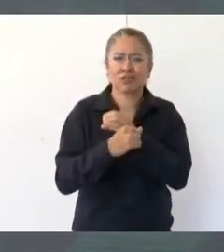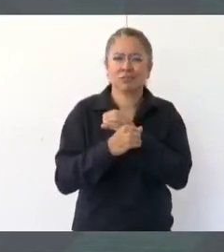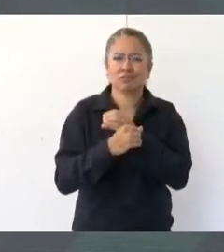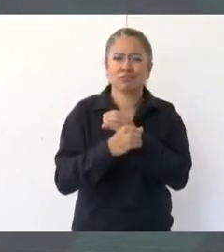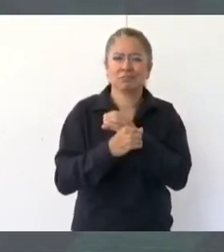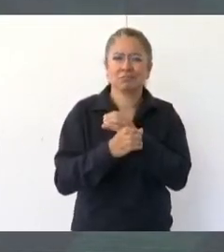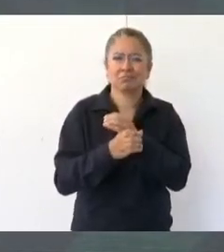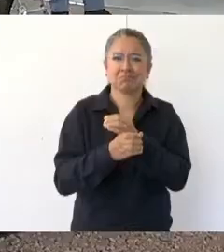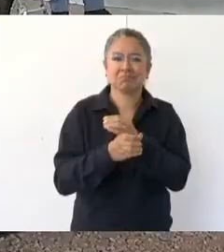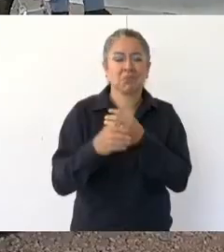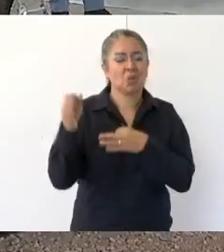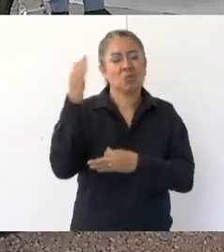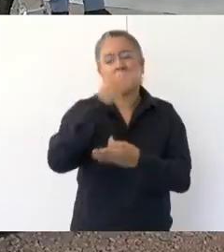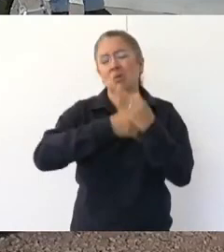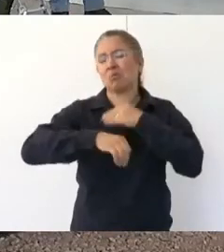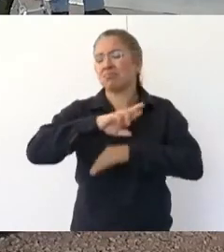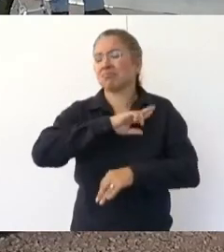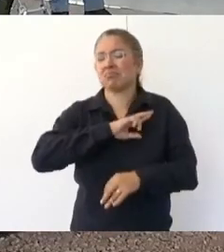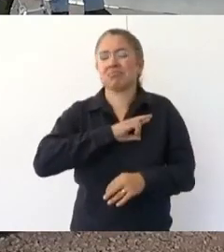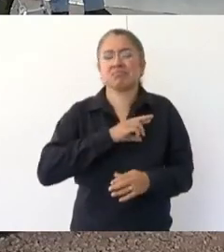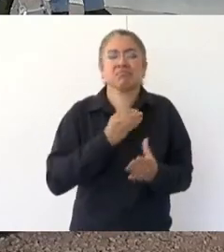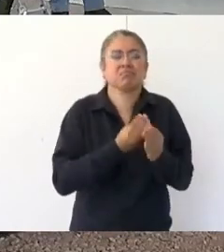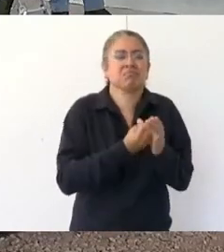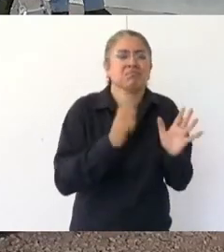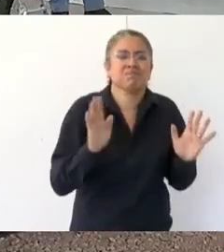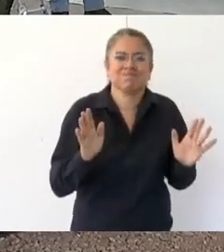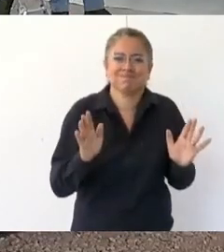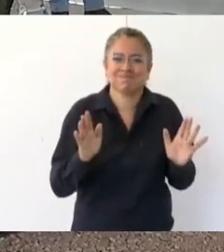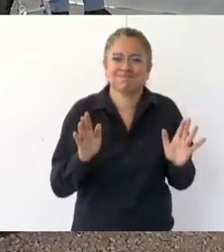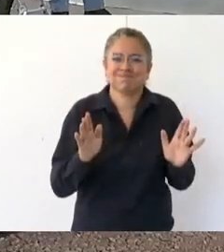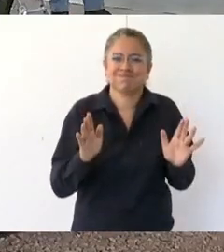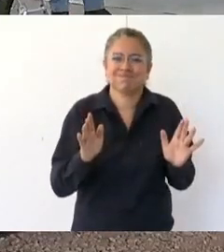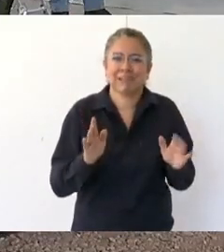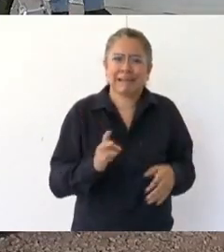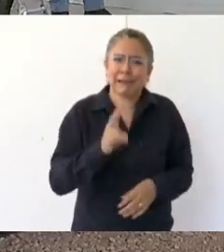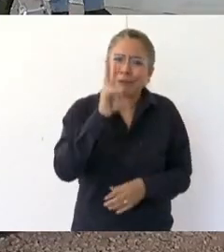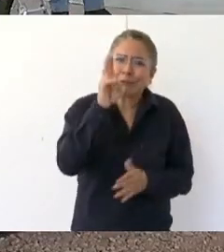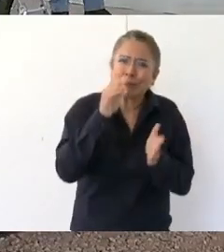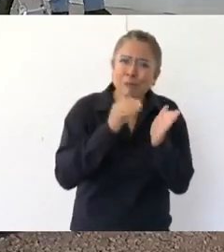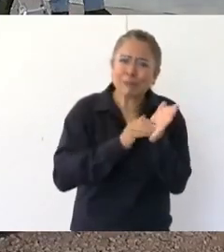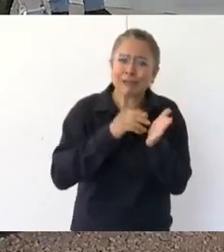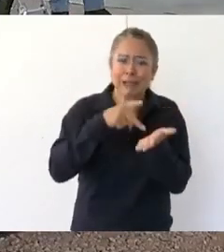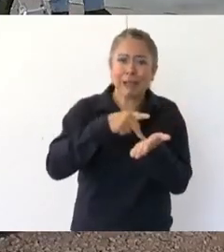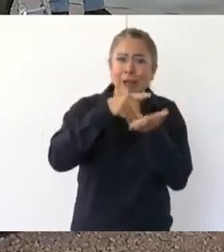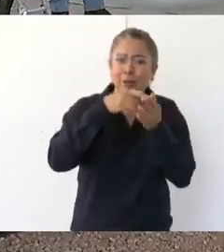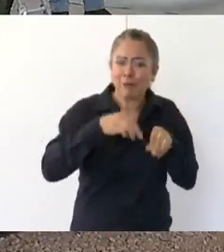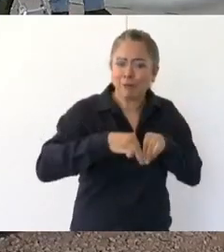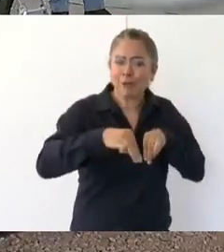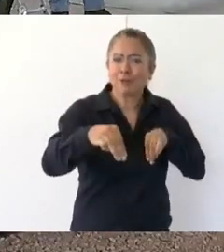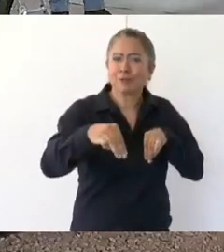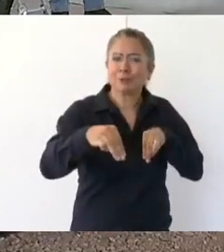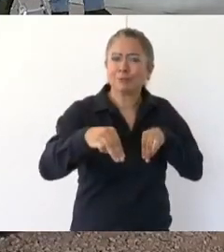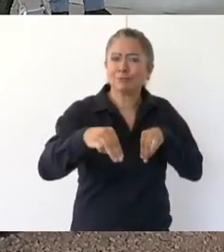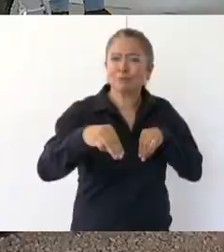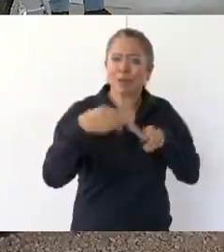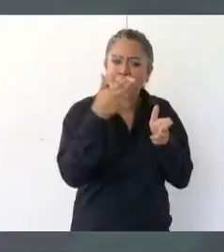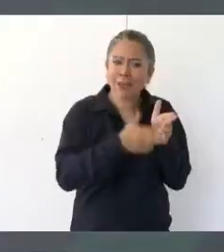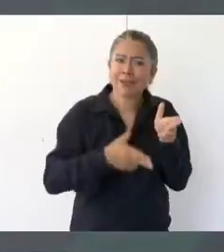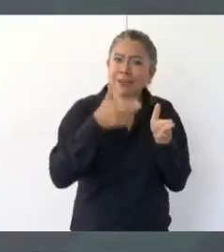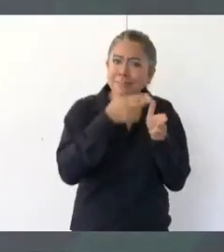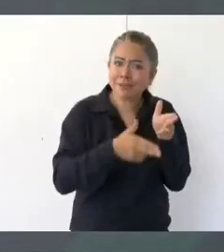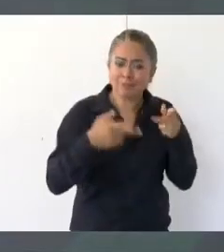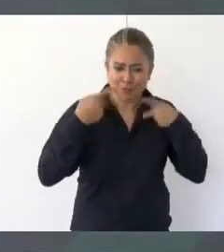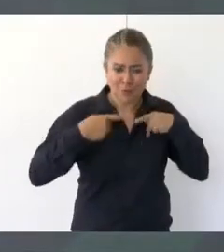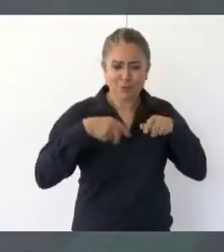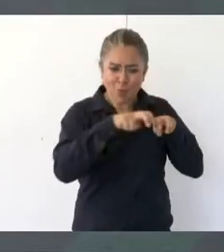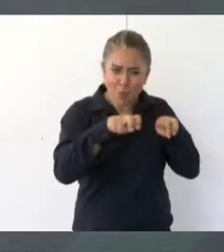privatizaron todo. Entonces, dejar más de 2,000 kilómetros de trenes de pasajeros es